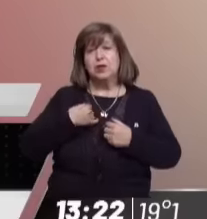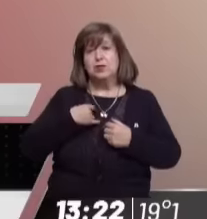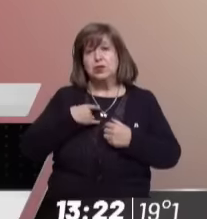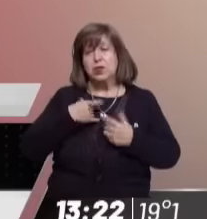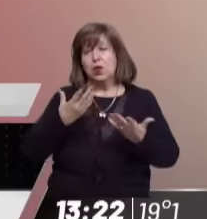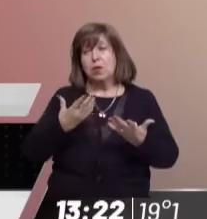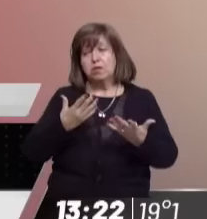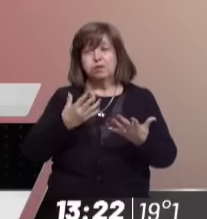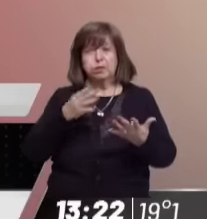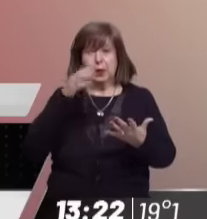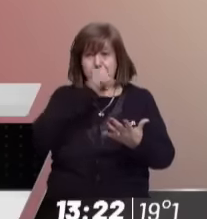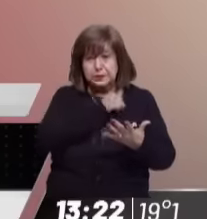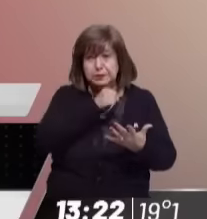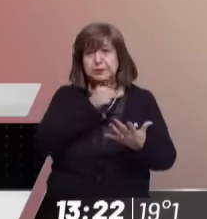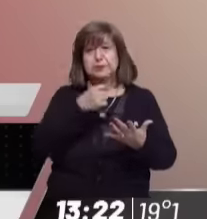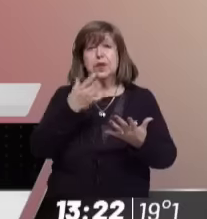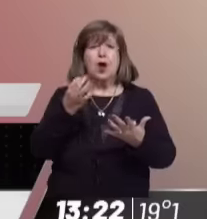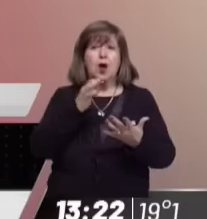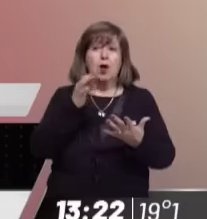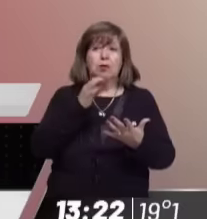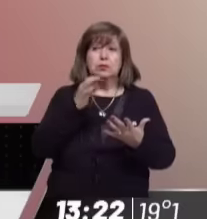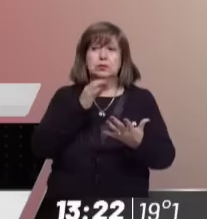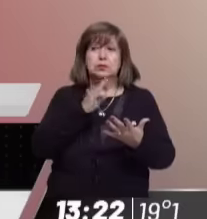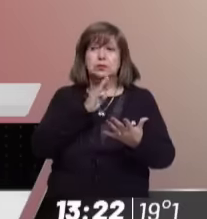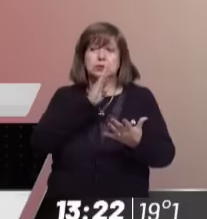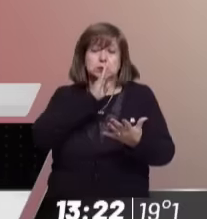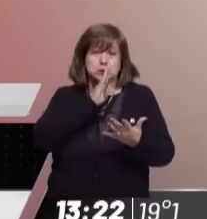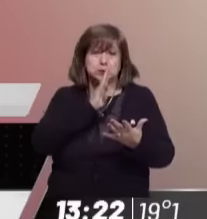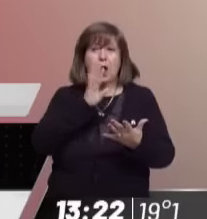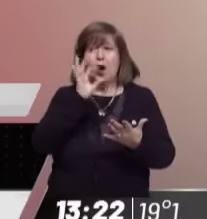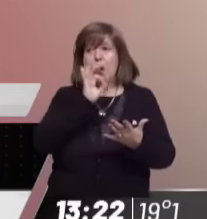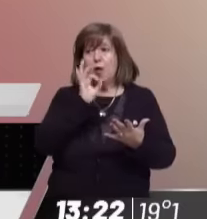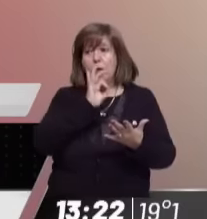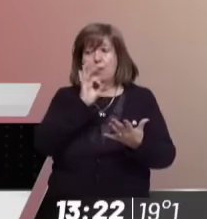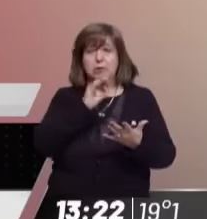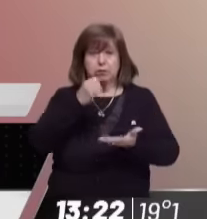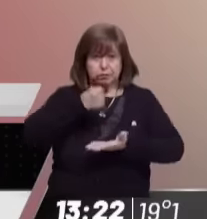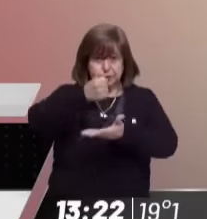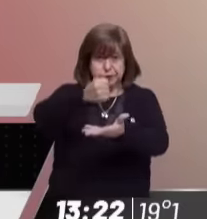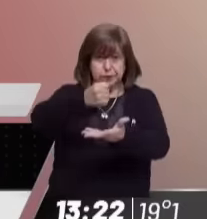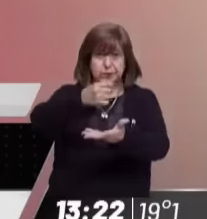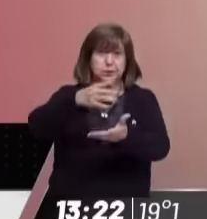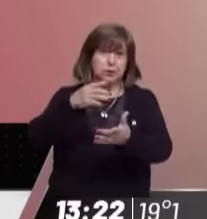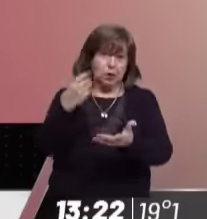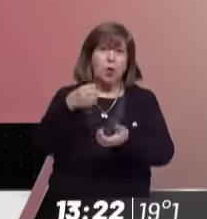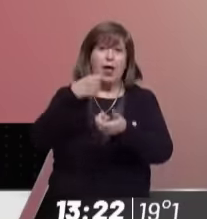prudencia y también te garantizo una gran recompensa.